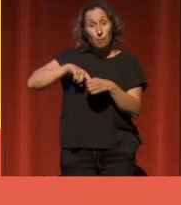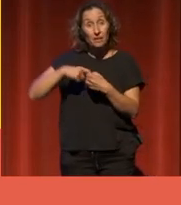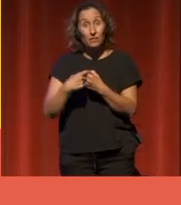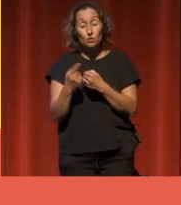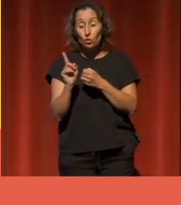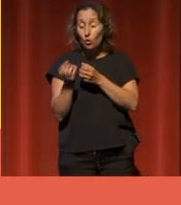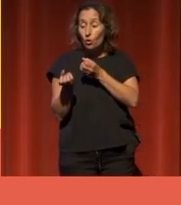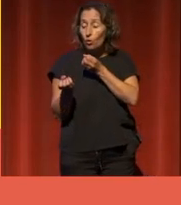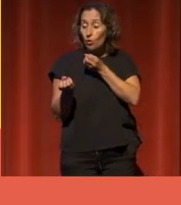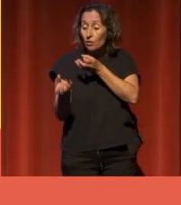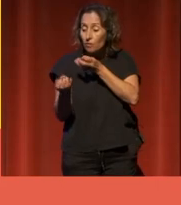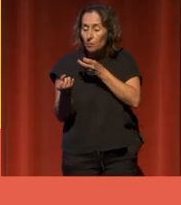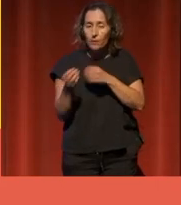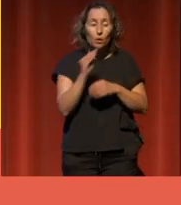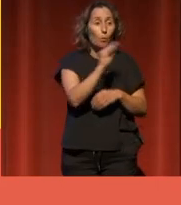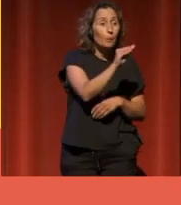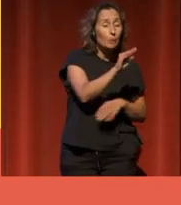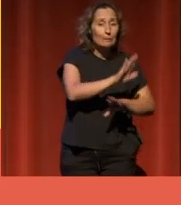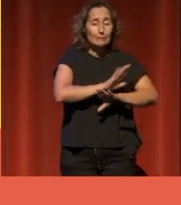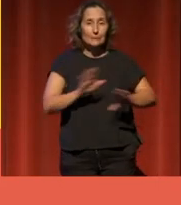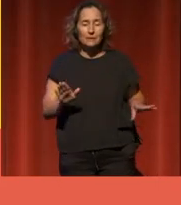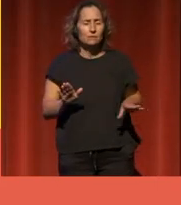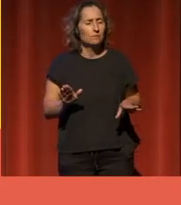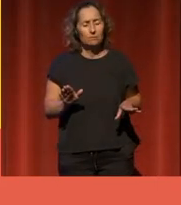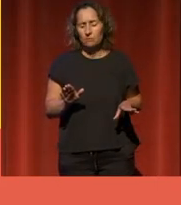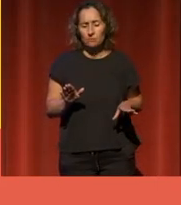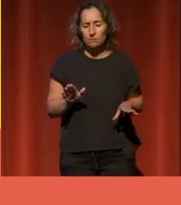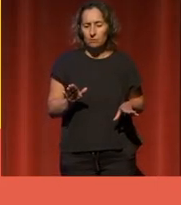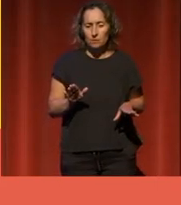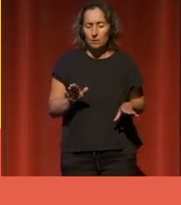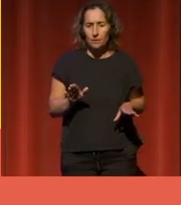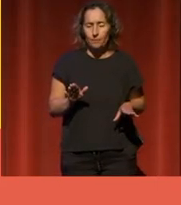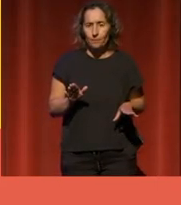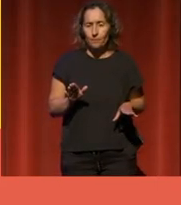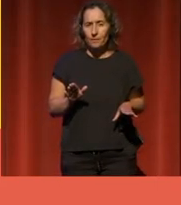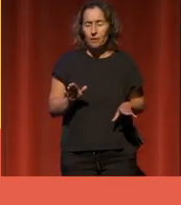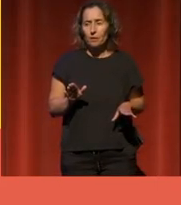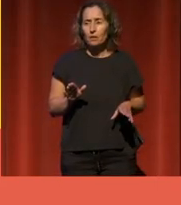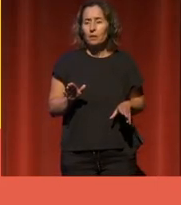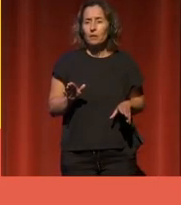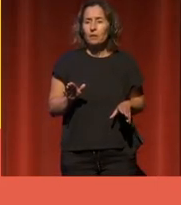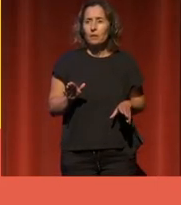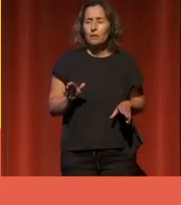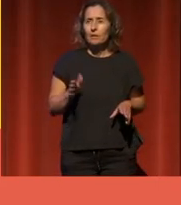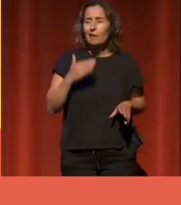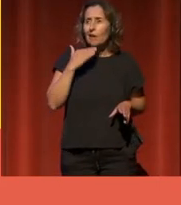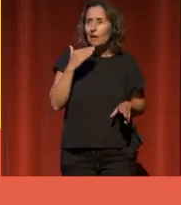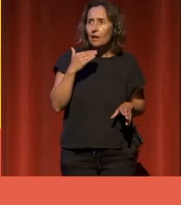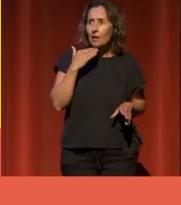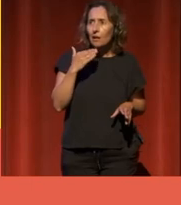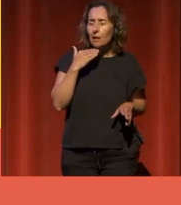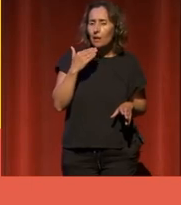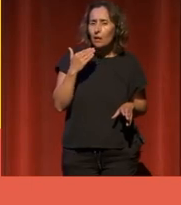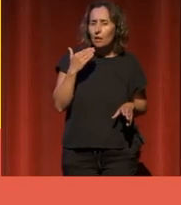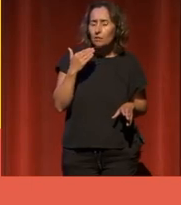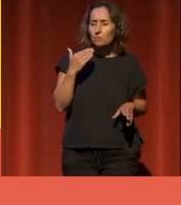información ni consulta y por supuesto eh que no es algo